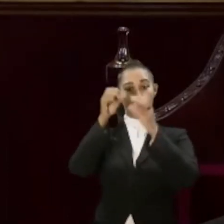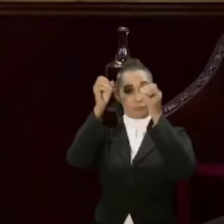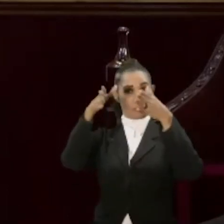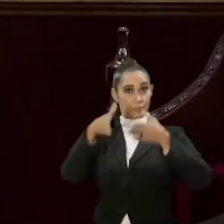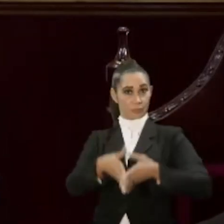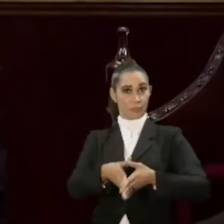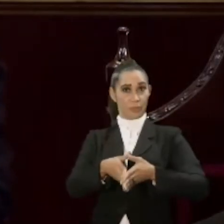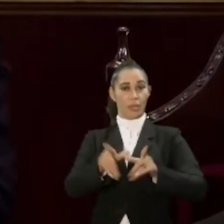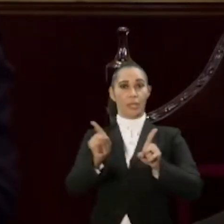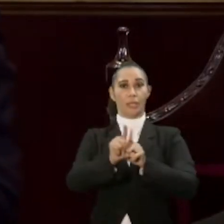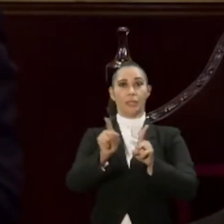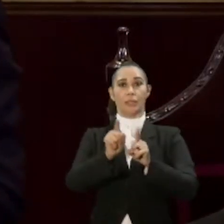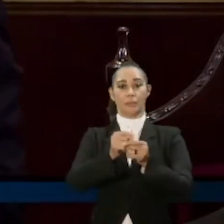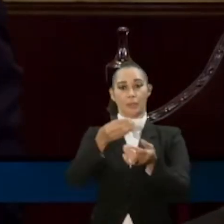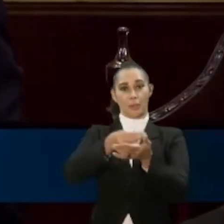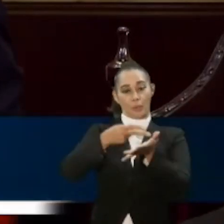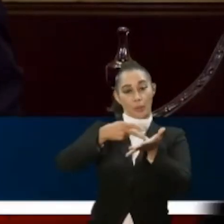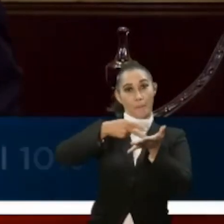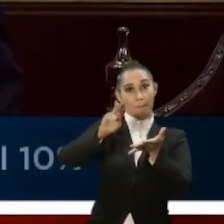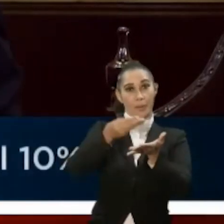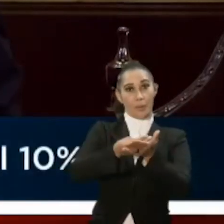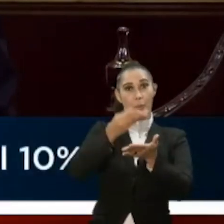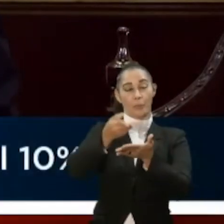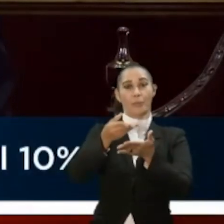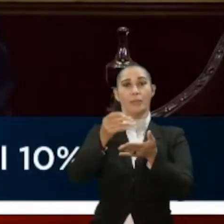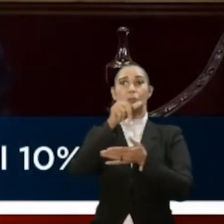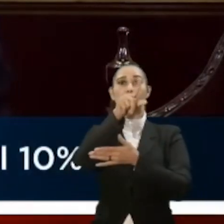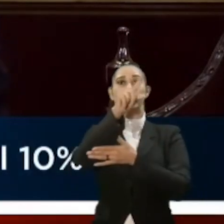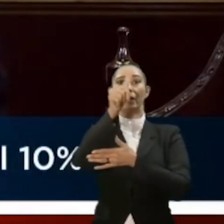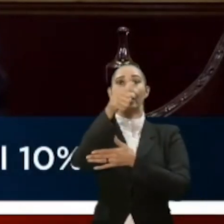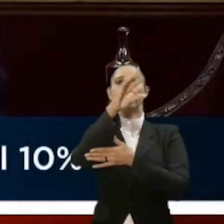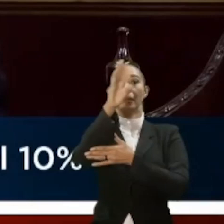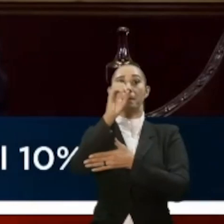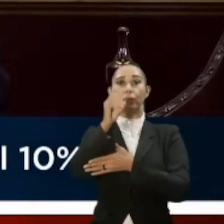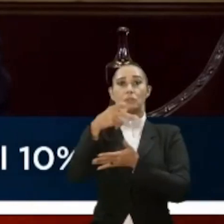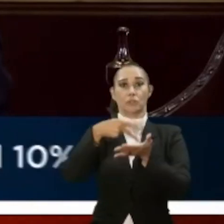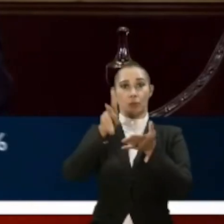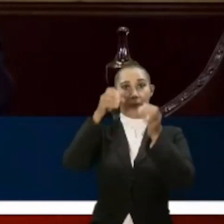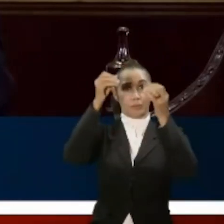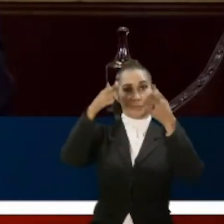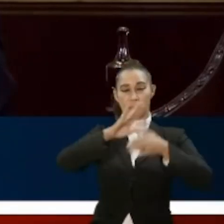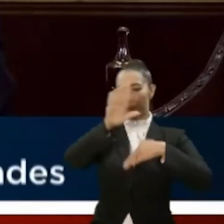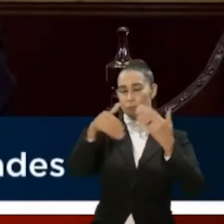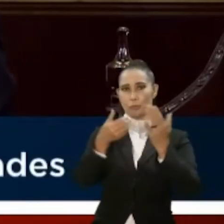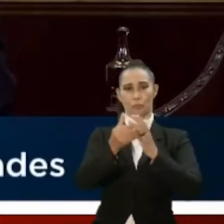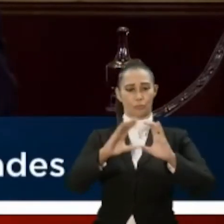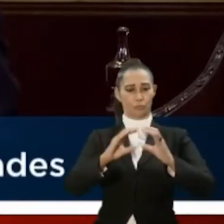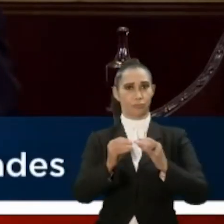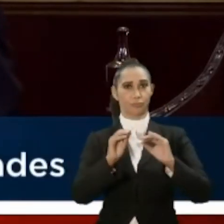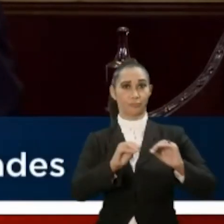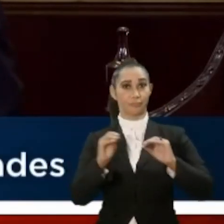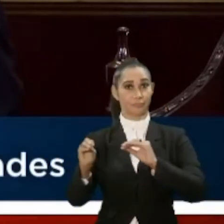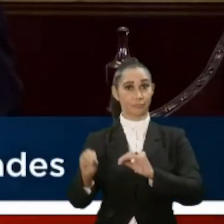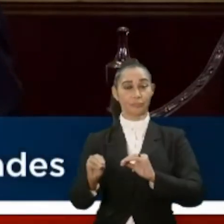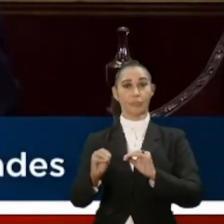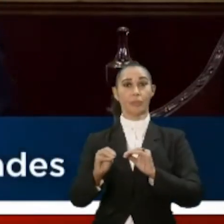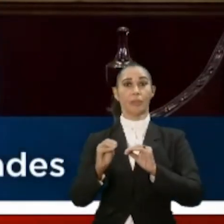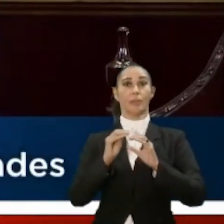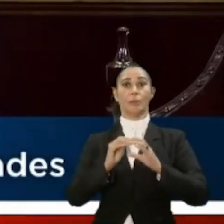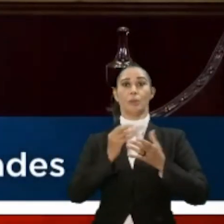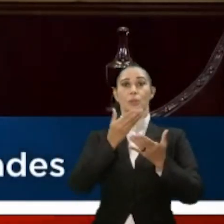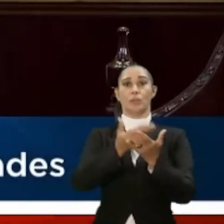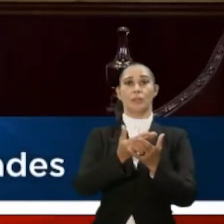profesores, hemos aplicado un aumento salarial para ellos del 10% en todos los niveles y modalidades y hemos